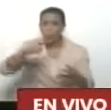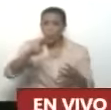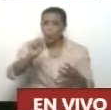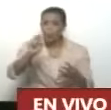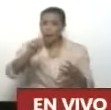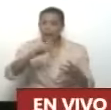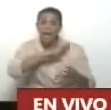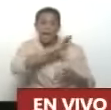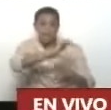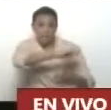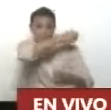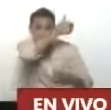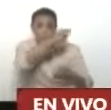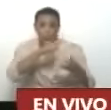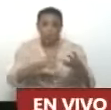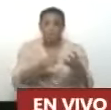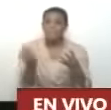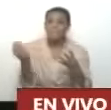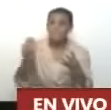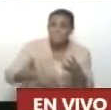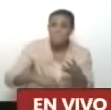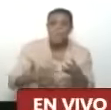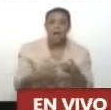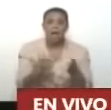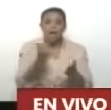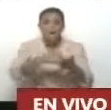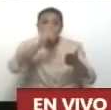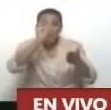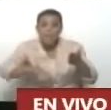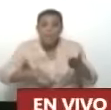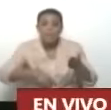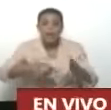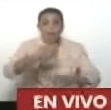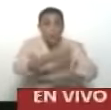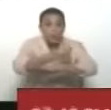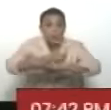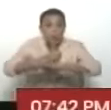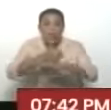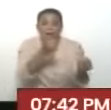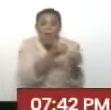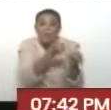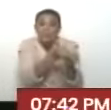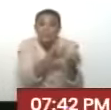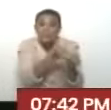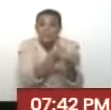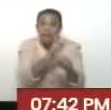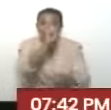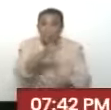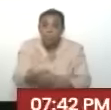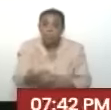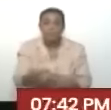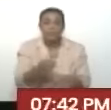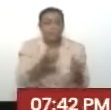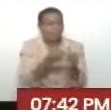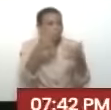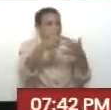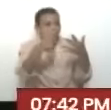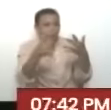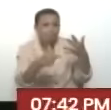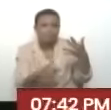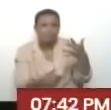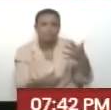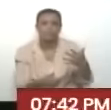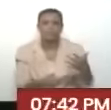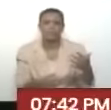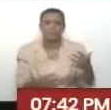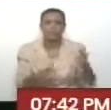Pino, rector. Pero además firman todos los rectores suplentes, Leonel Párica y Mazap Saab,